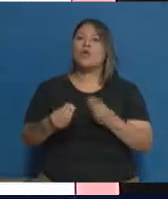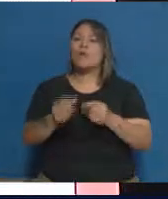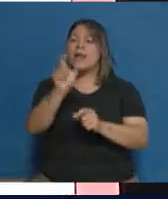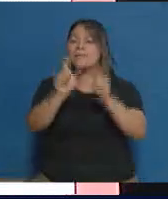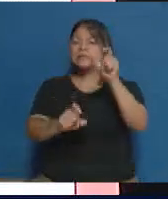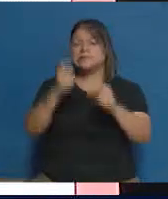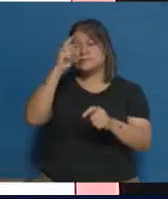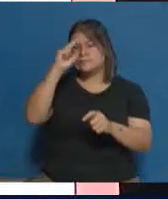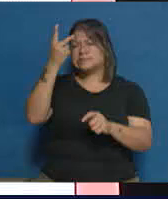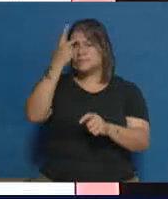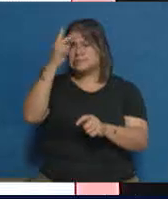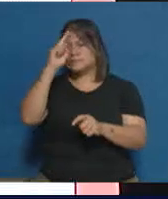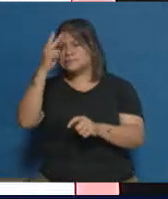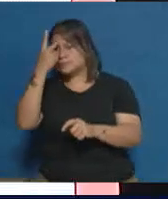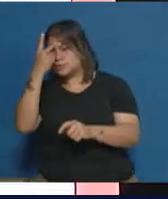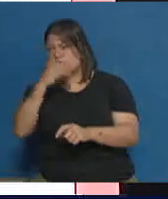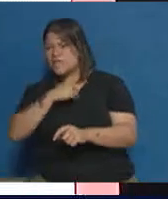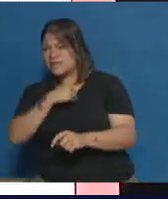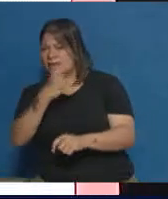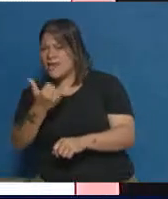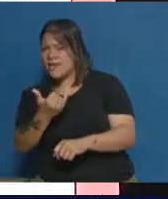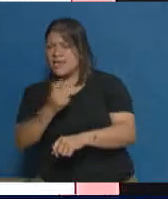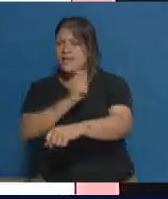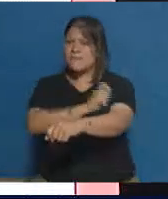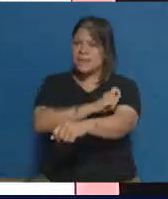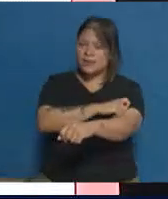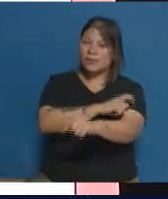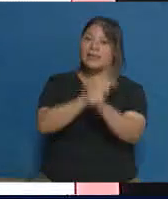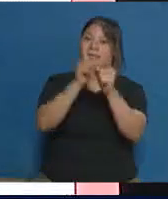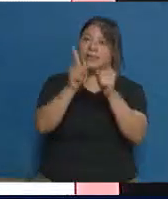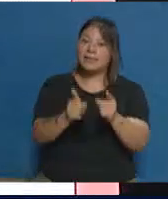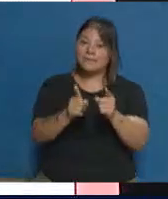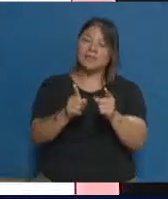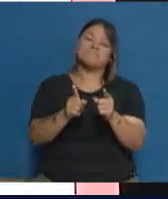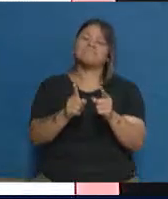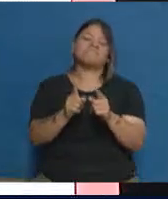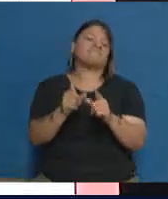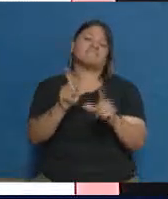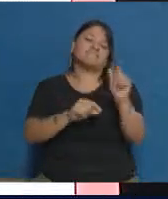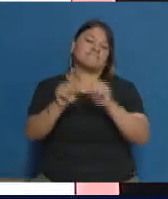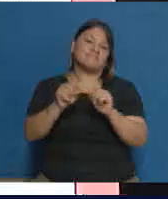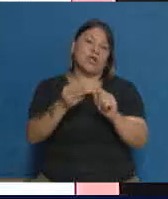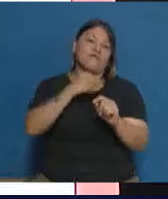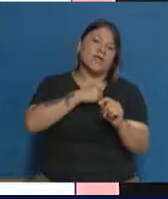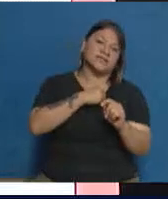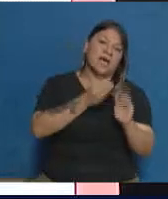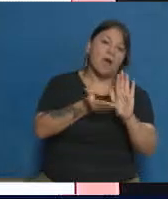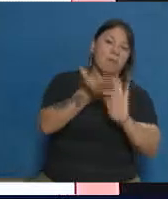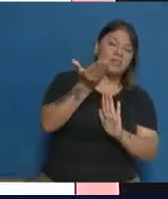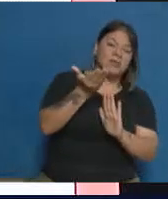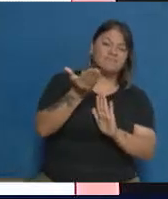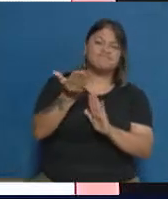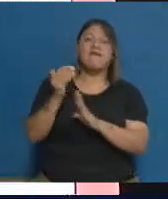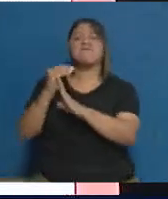variando en cuanto a la aplicación de las vacunas. Las tasas de cobertura suben y bajan. Entonces, lo que quisieron ver es por